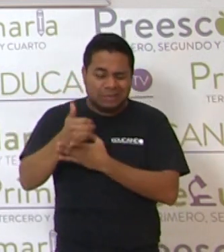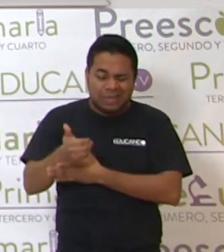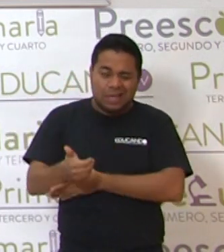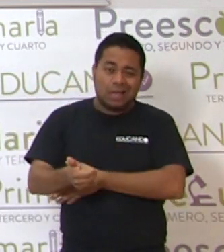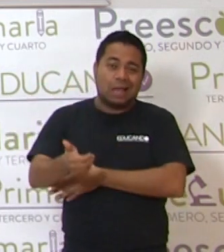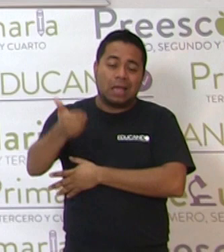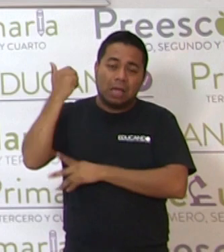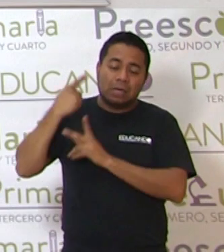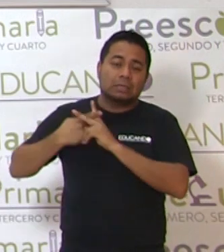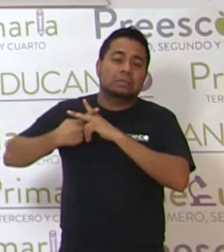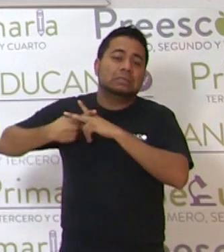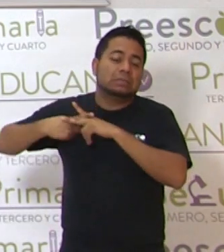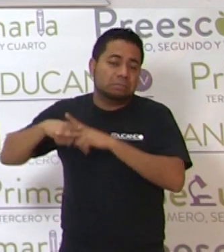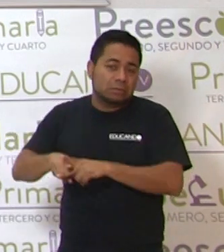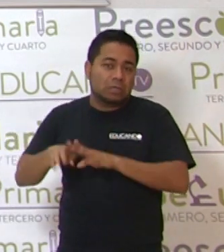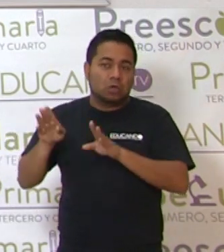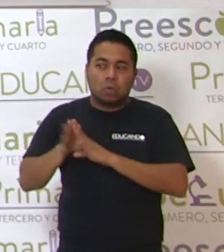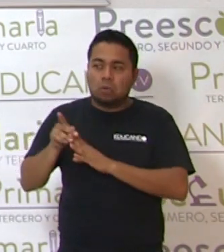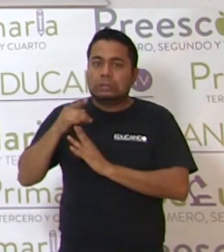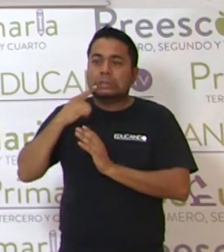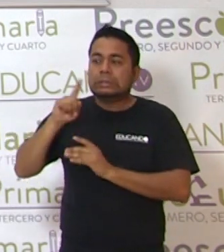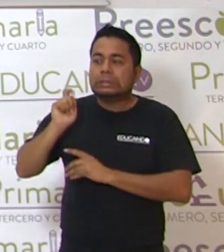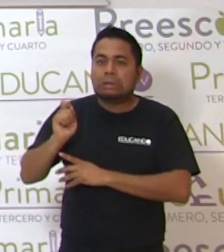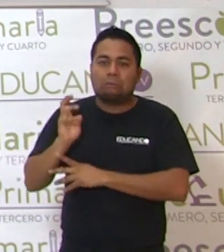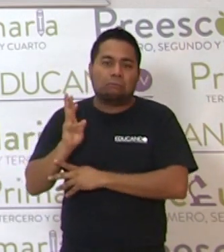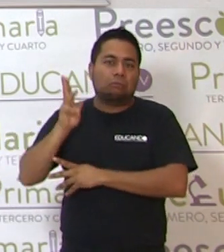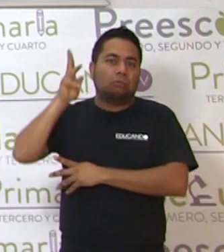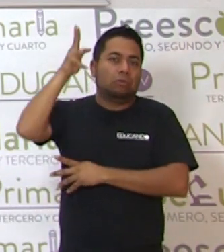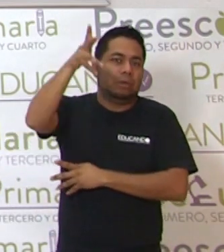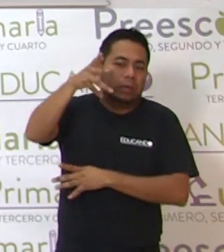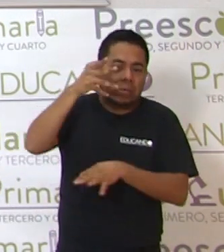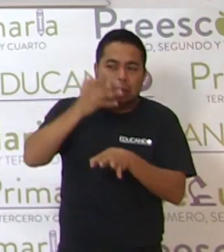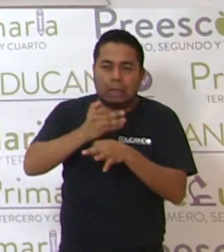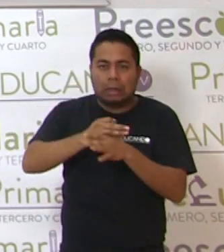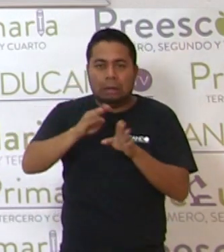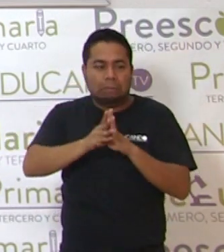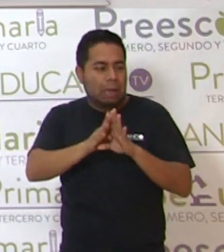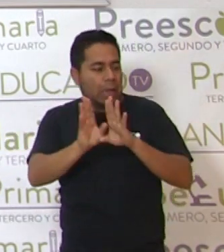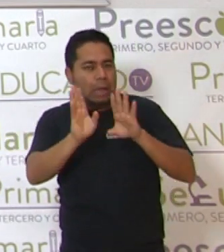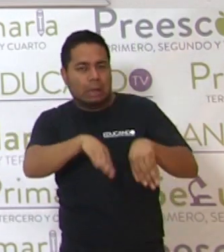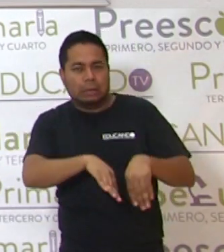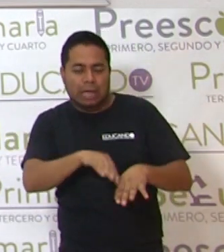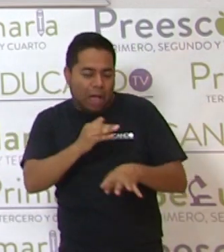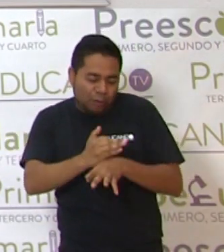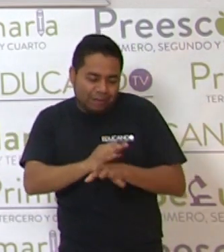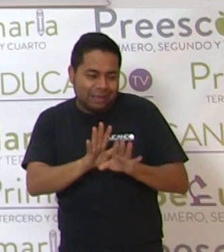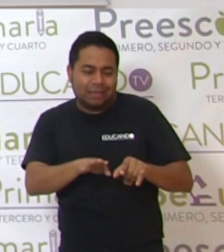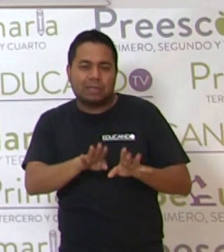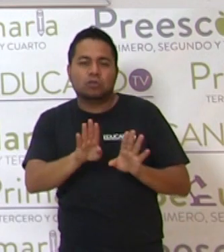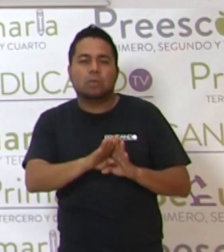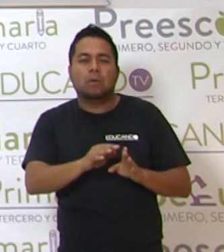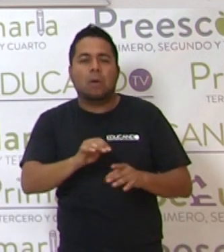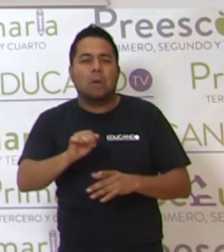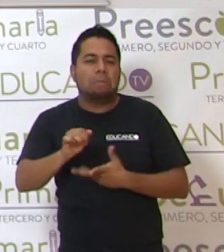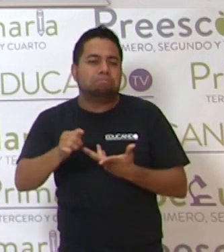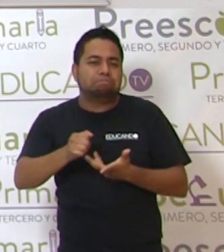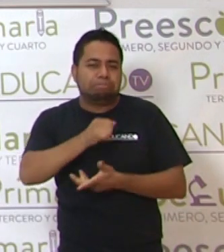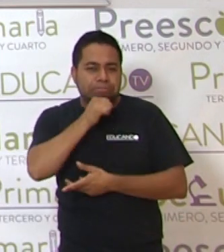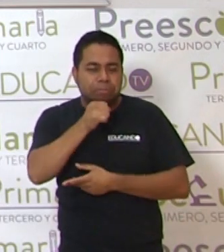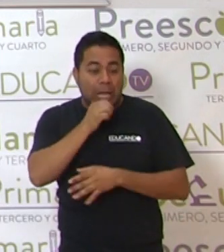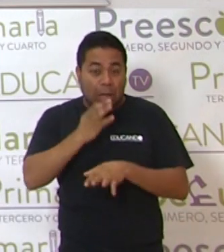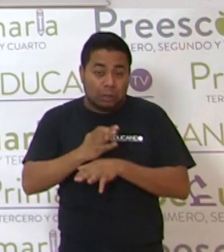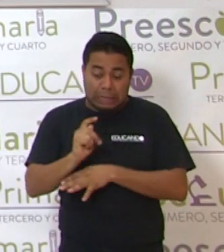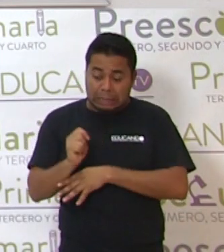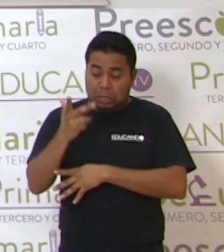aquel entonces se les manejaba como futuristas, que aunque actualmente ya conocemos muchas cosas mucho más